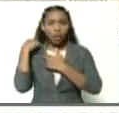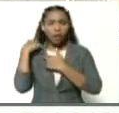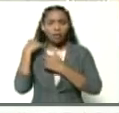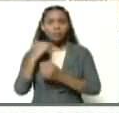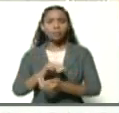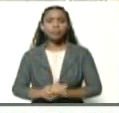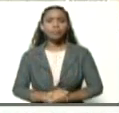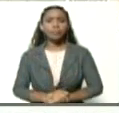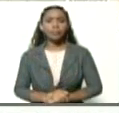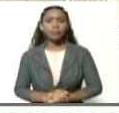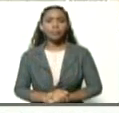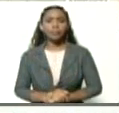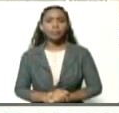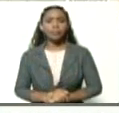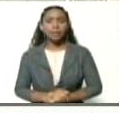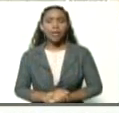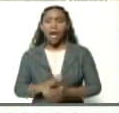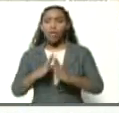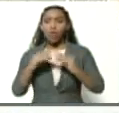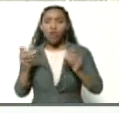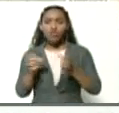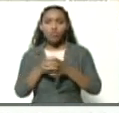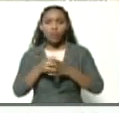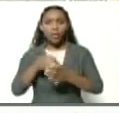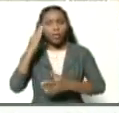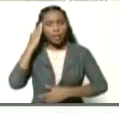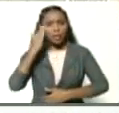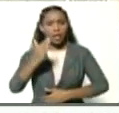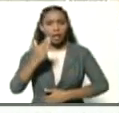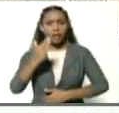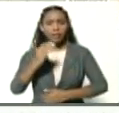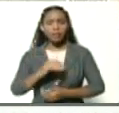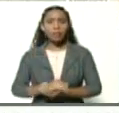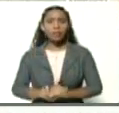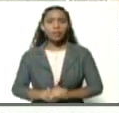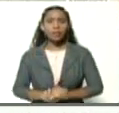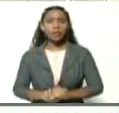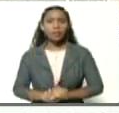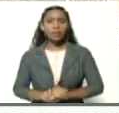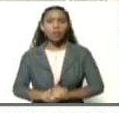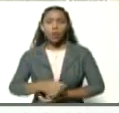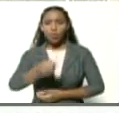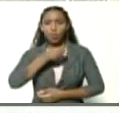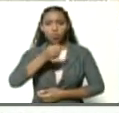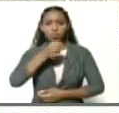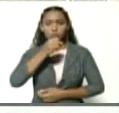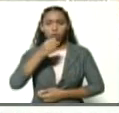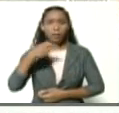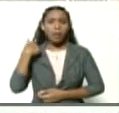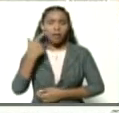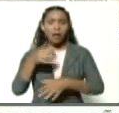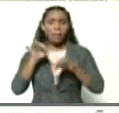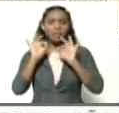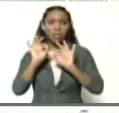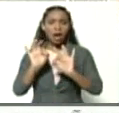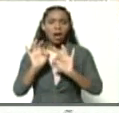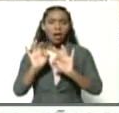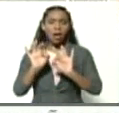en jefe Remigio Ceballos y a todo el cuerpo de generales y almirantes, dar una rueda de prensa especial